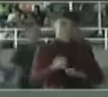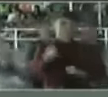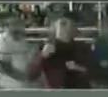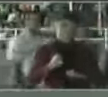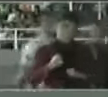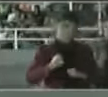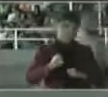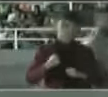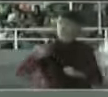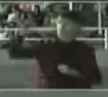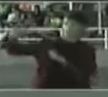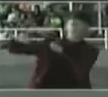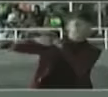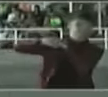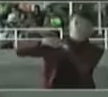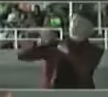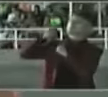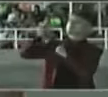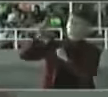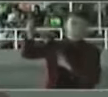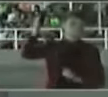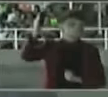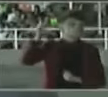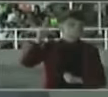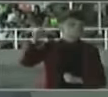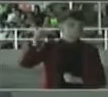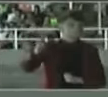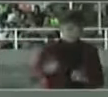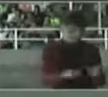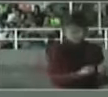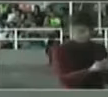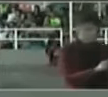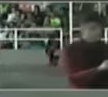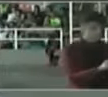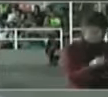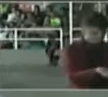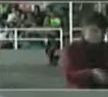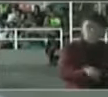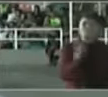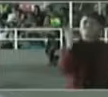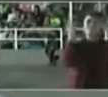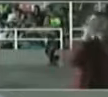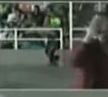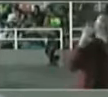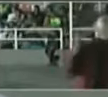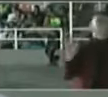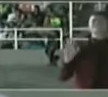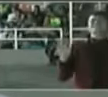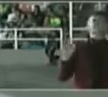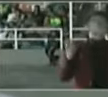respaldada por el mismo Dios, cuando el pueblo estaba en confusión.